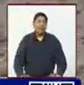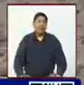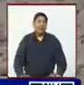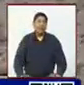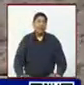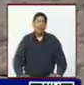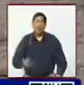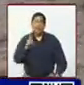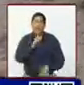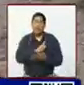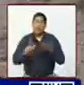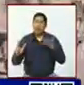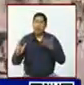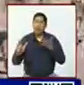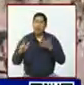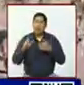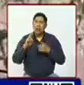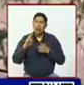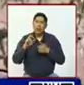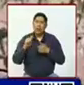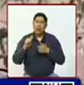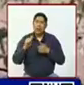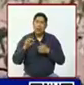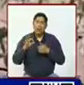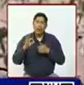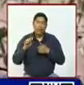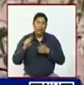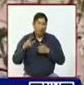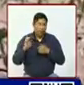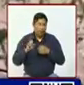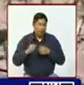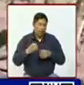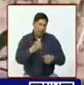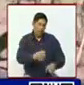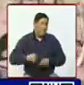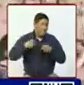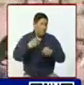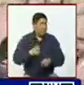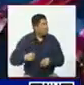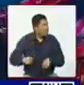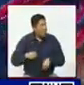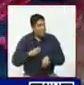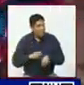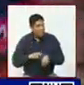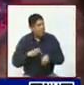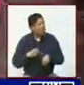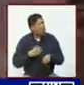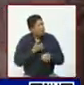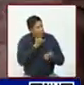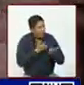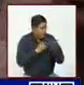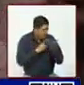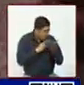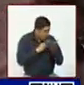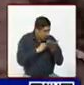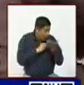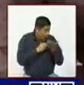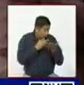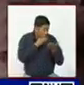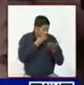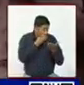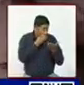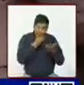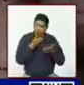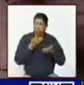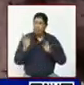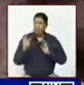Una semana antes de que nos enteremos que es Rafael, estábamos cavando papa aquí, estábamos almorzando y se acordó justo, nos